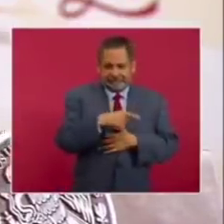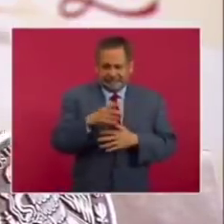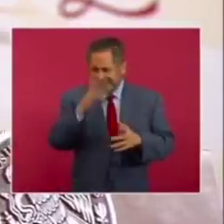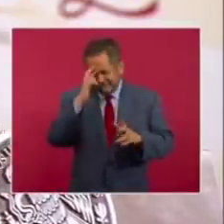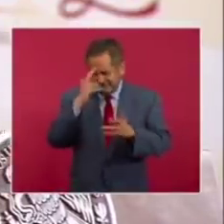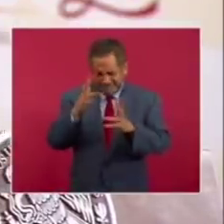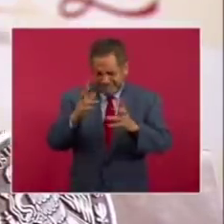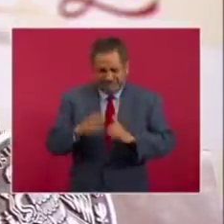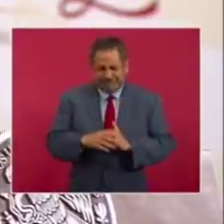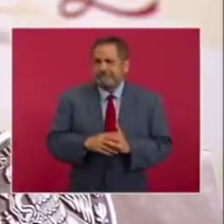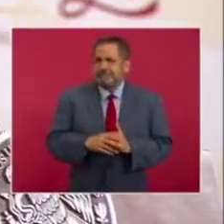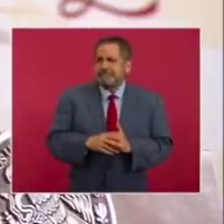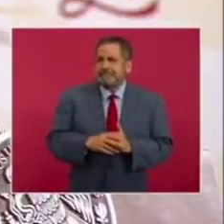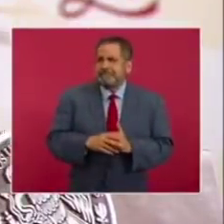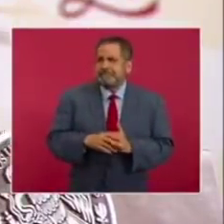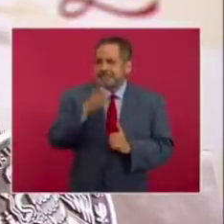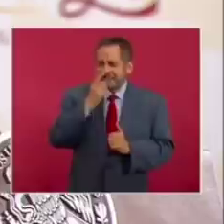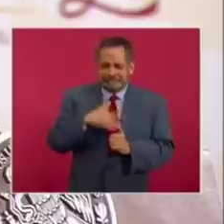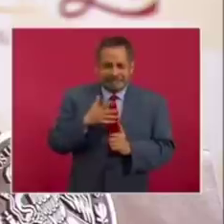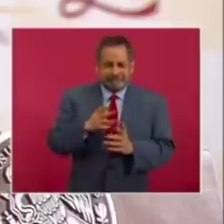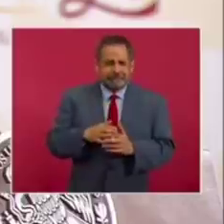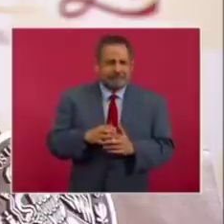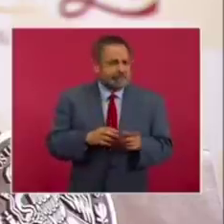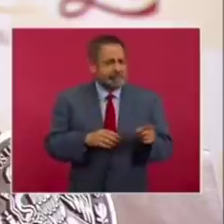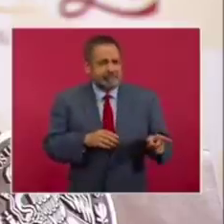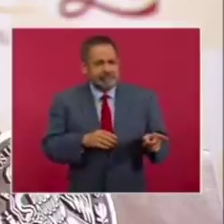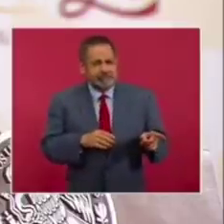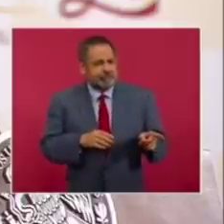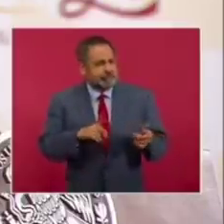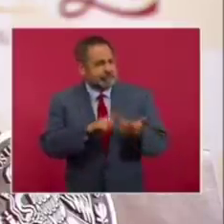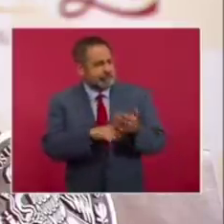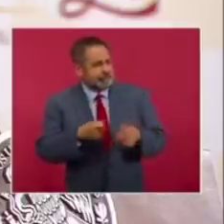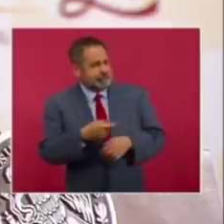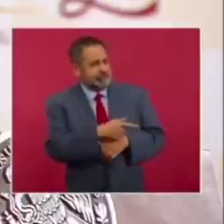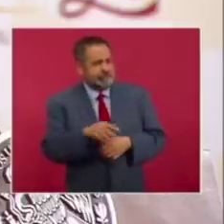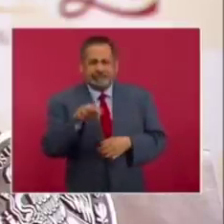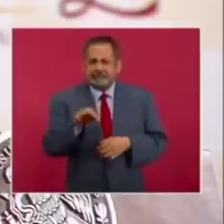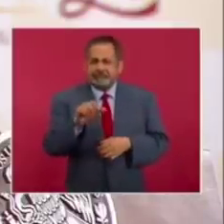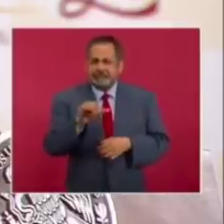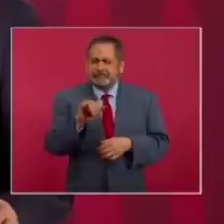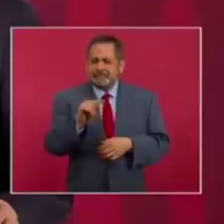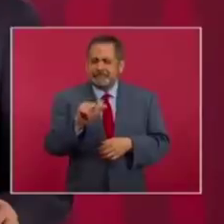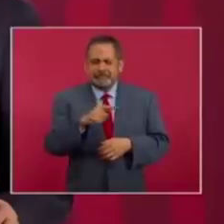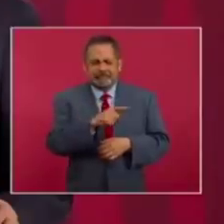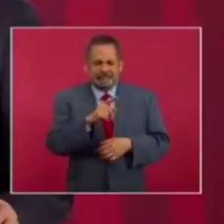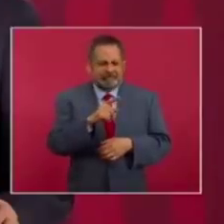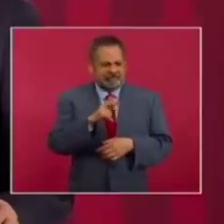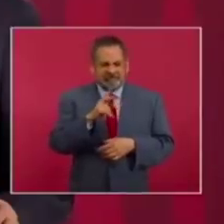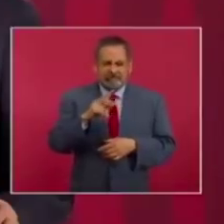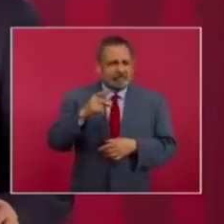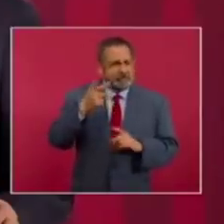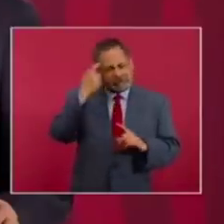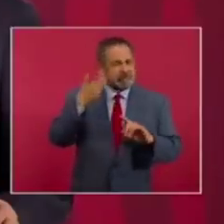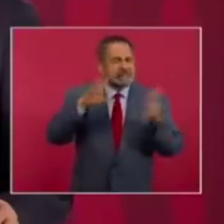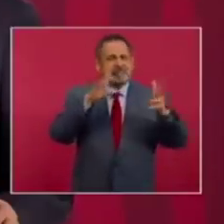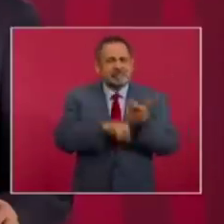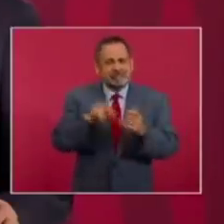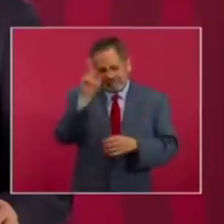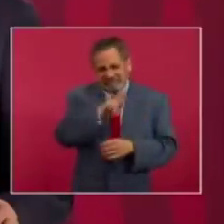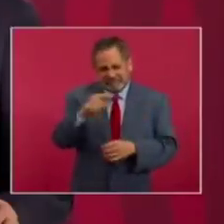palabras más, palabras menos, era como un fascista en potencia.